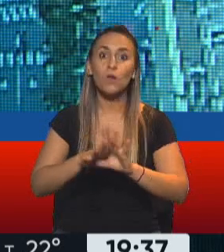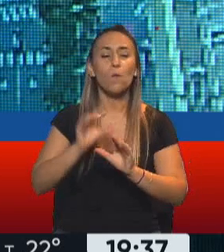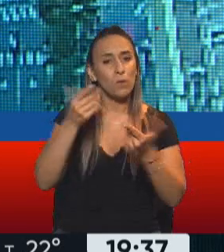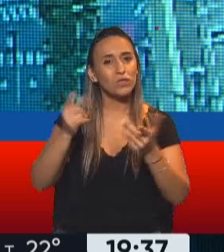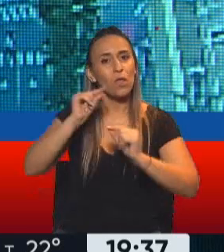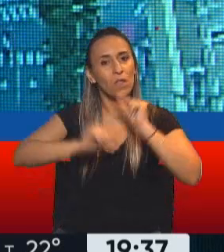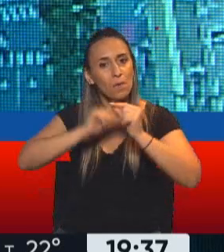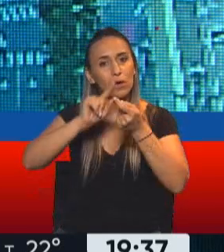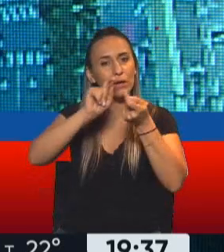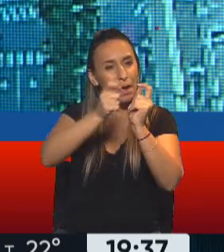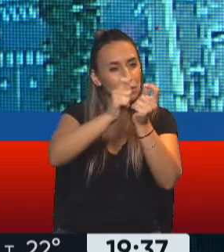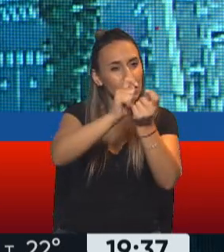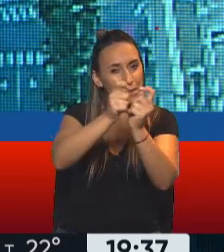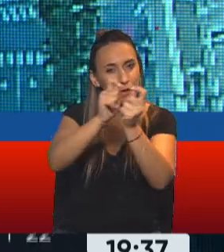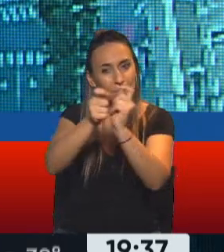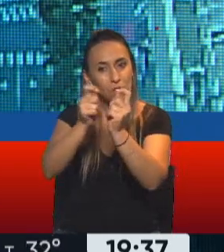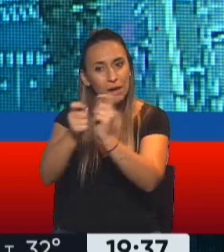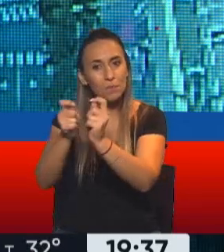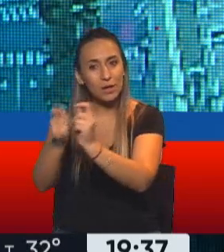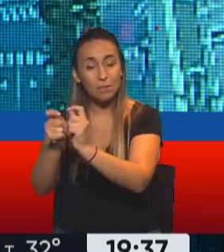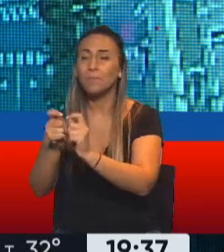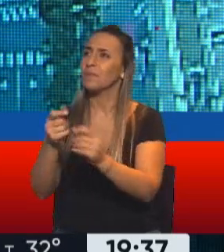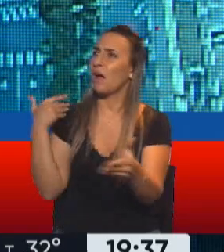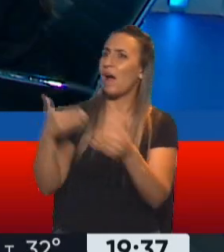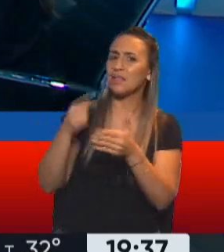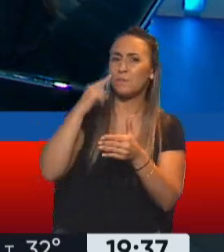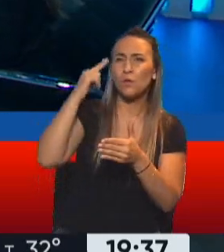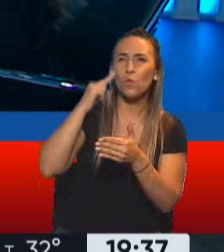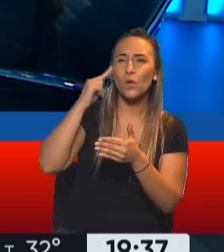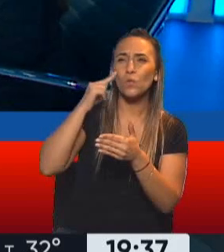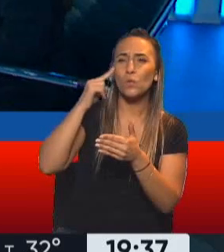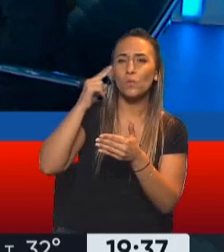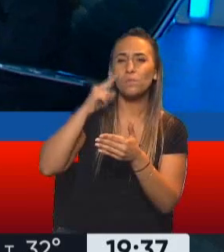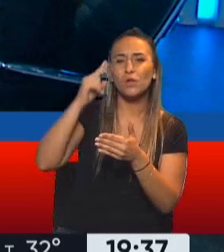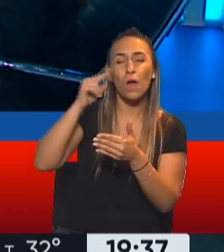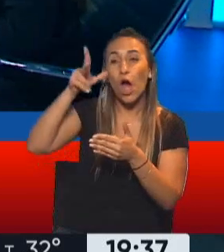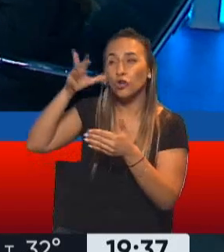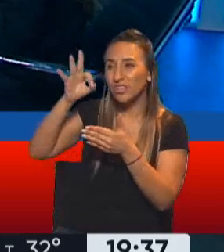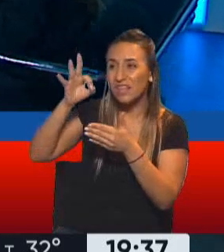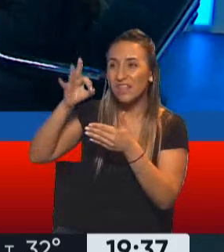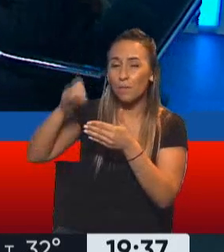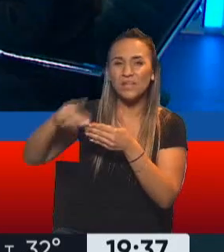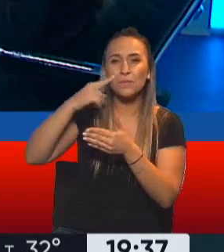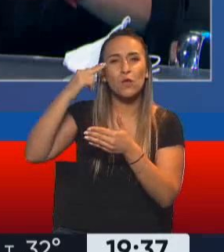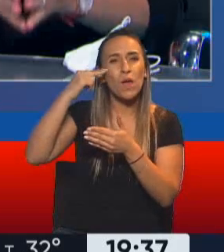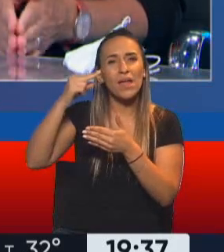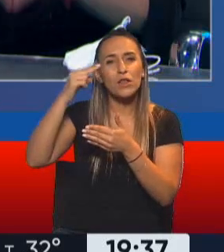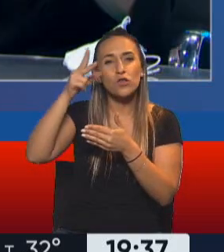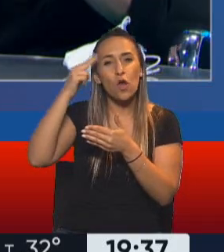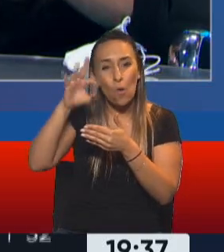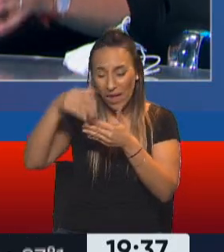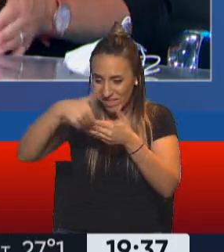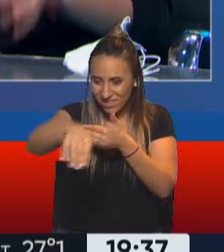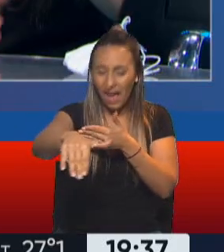vamos generando. Hasta la década, a fines de la década del 80, comienzo de la década del 90, no tenía un nombre esta violencia. Esto que nosotros se empezó a llamar violencia contra la